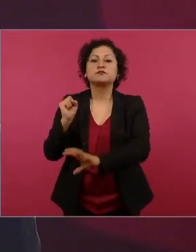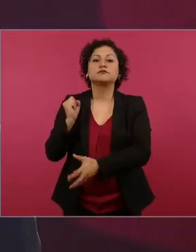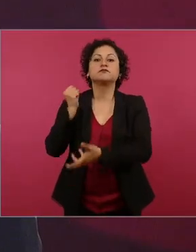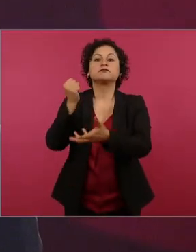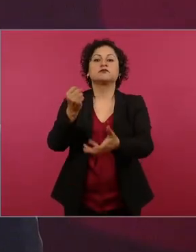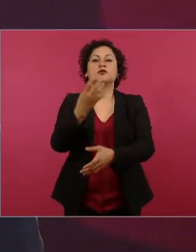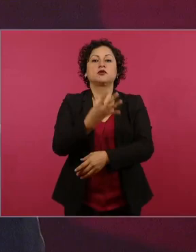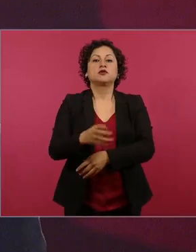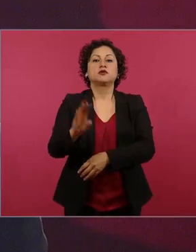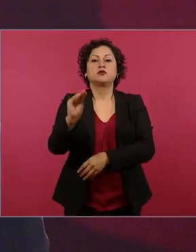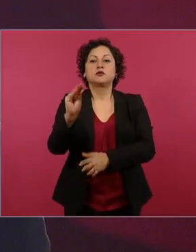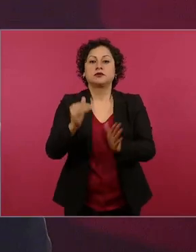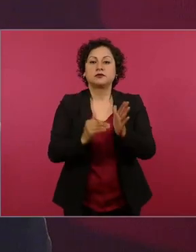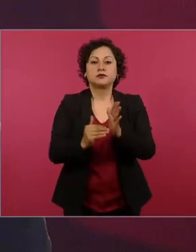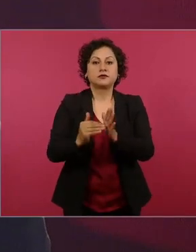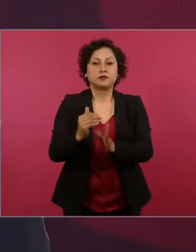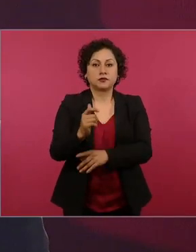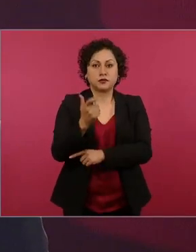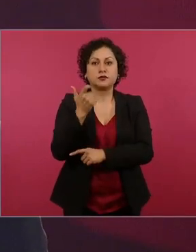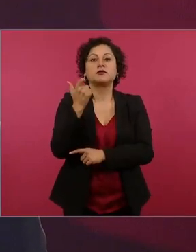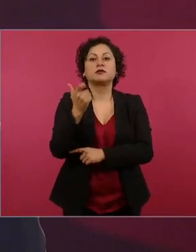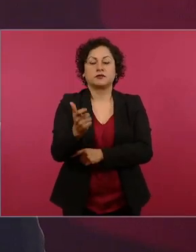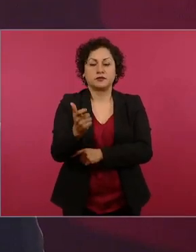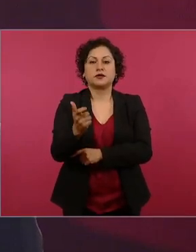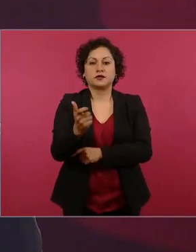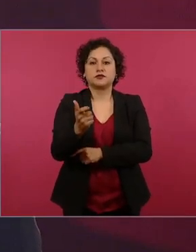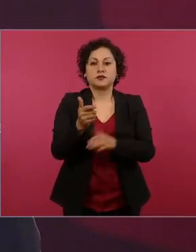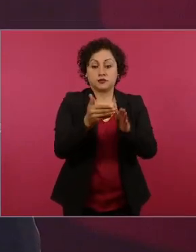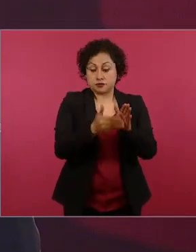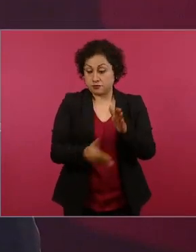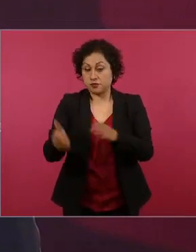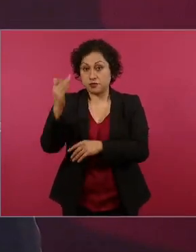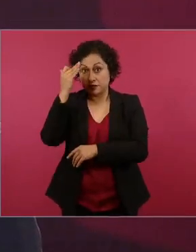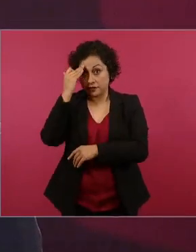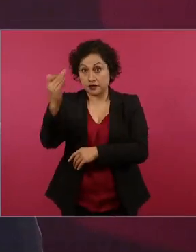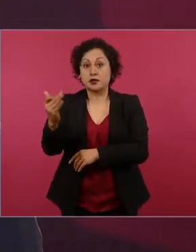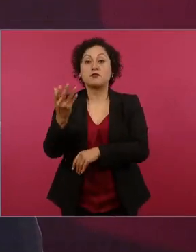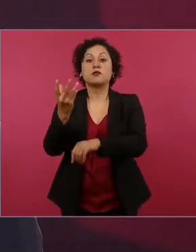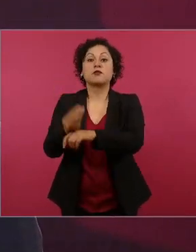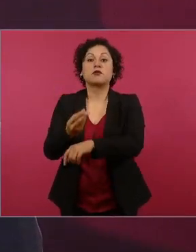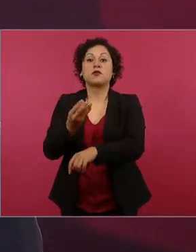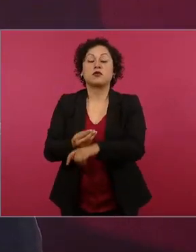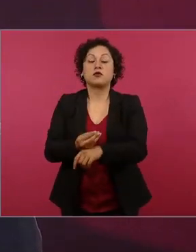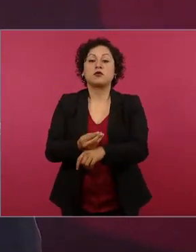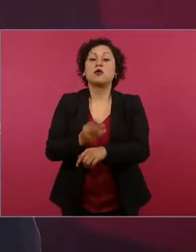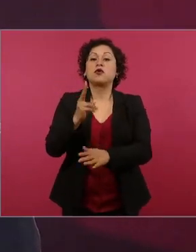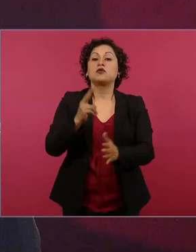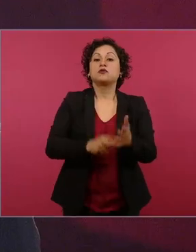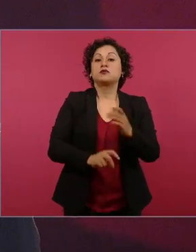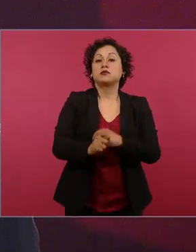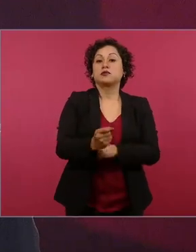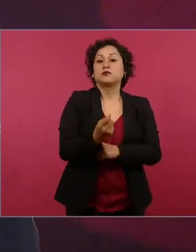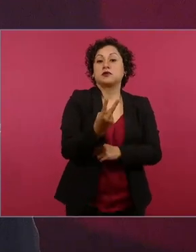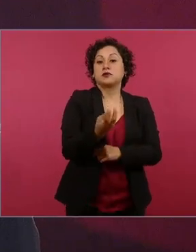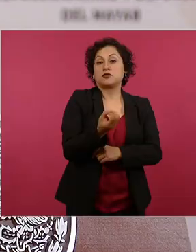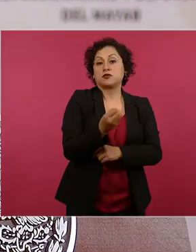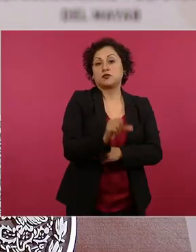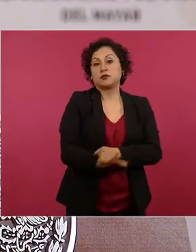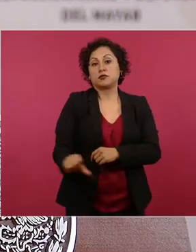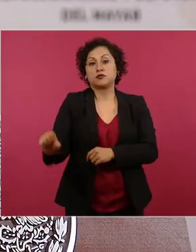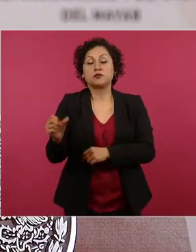millones de pesos. El periodo de ejecución de estas obras fue de octubre de 2022 a noviembre